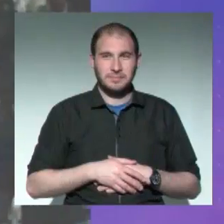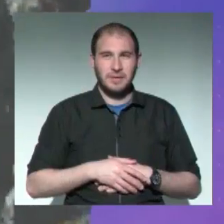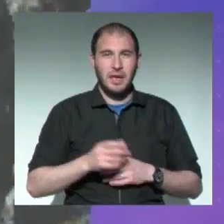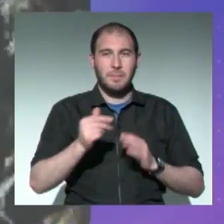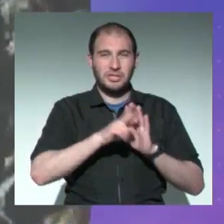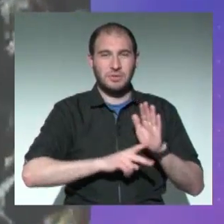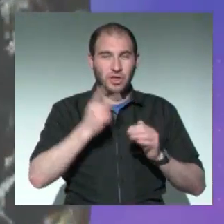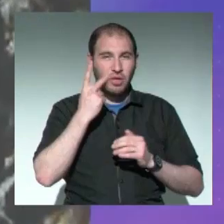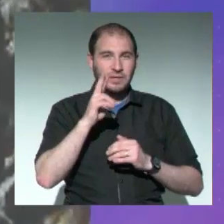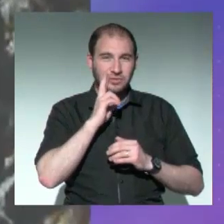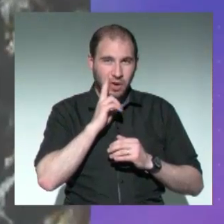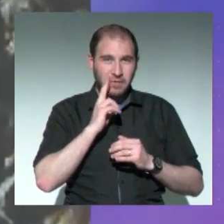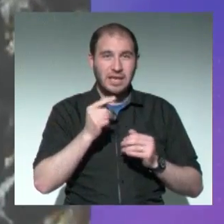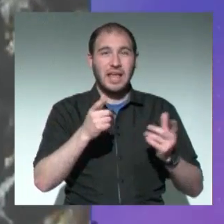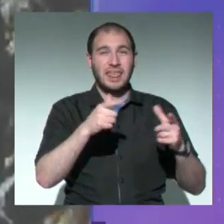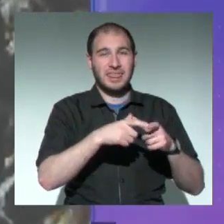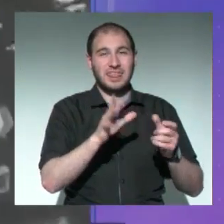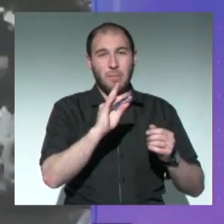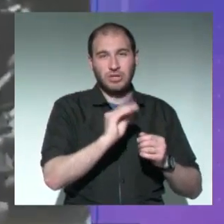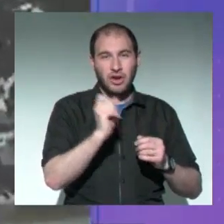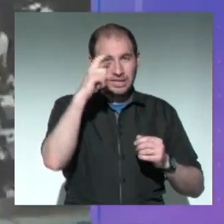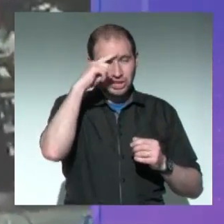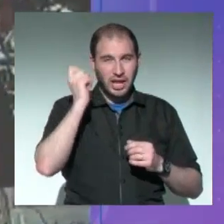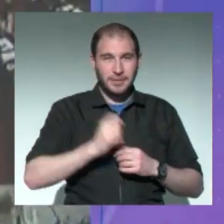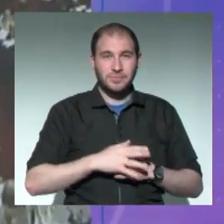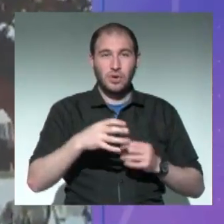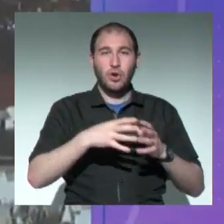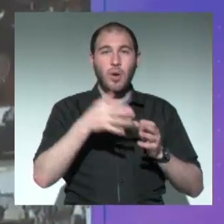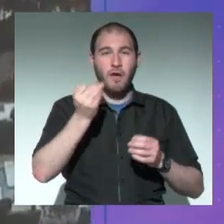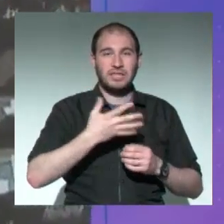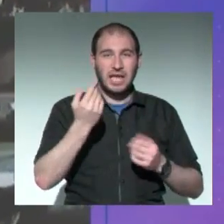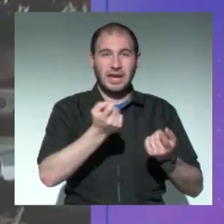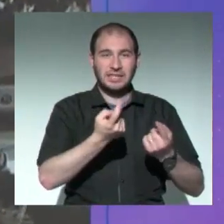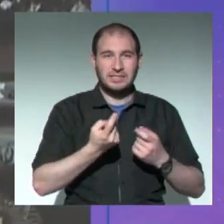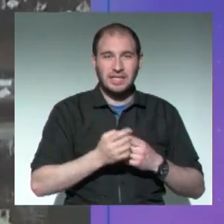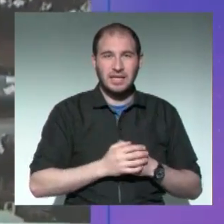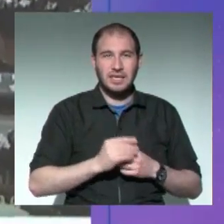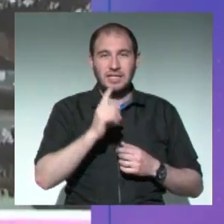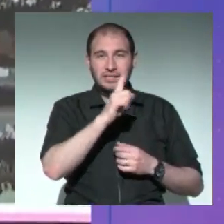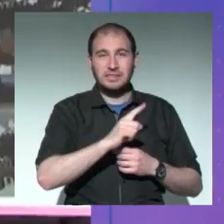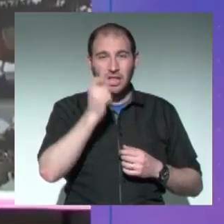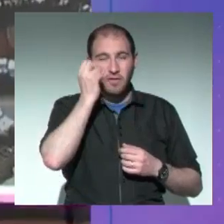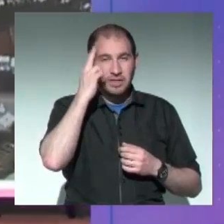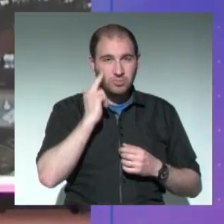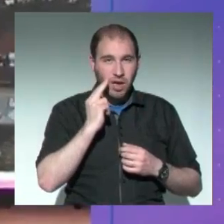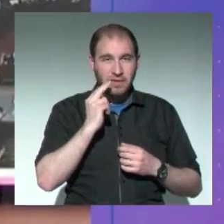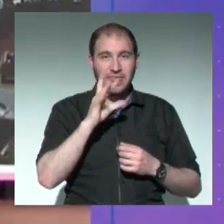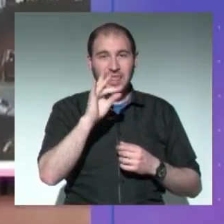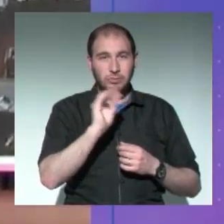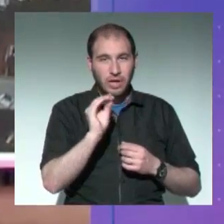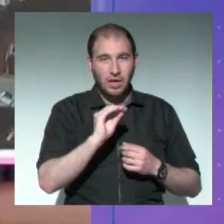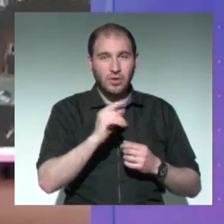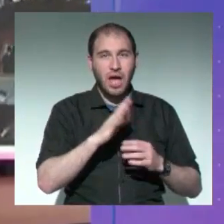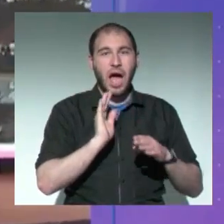Presupuesto 2019, el recinto de la Cámara de Diputados de la Nación. El oficialismo necesita 129 diputados